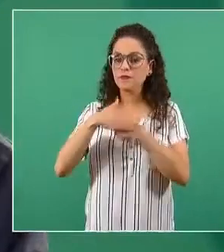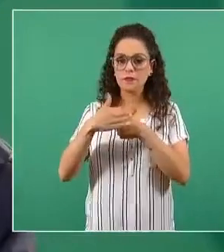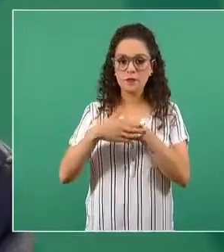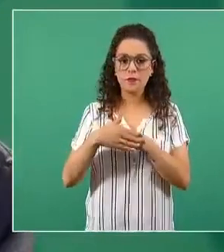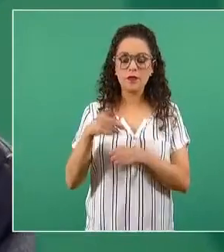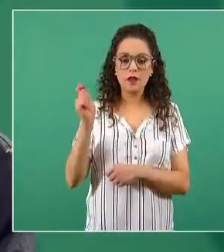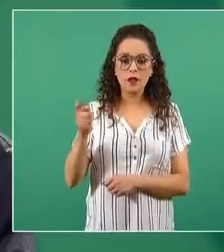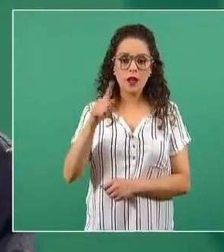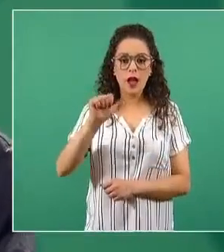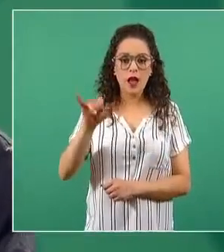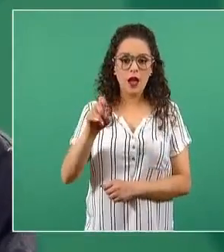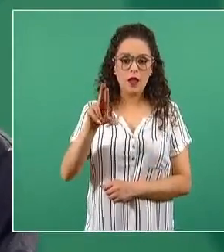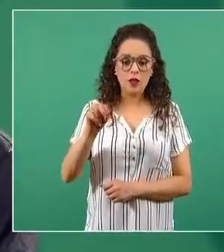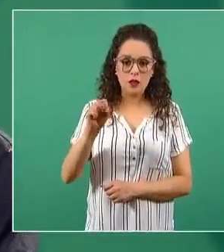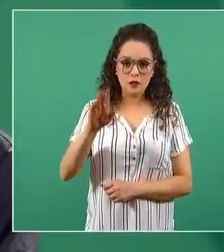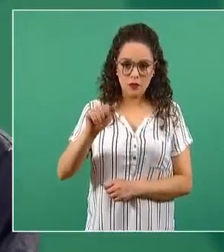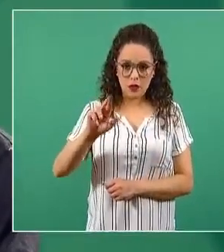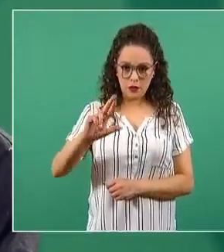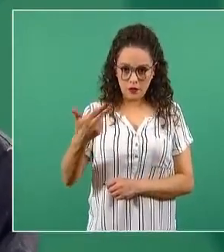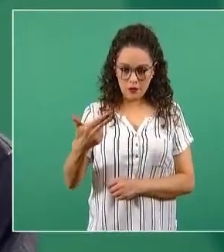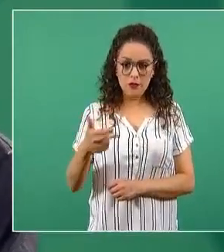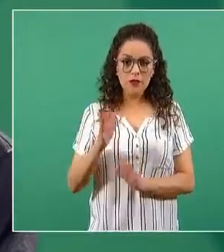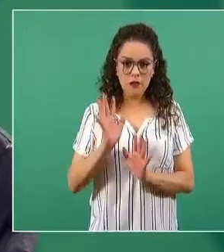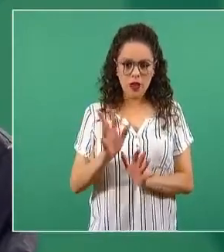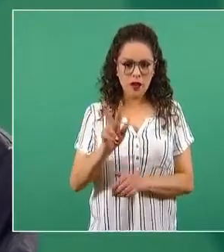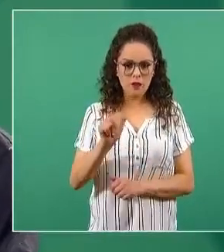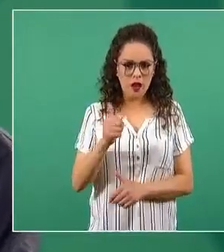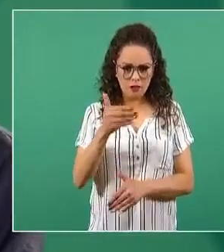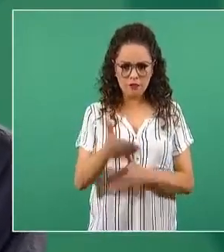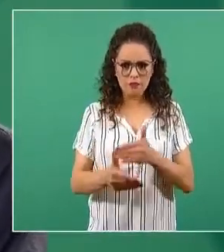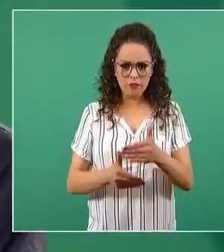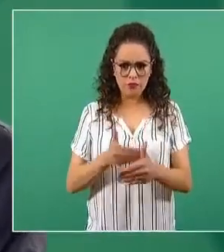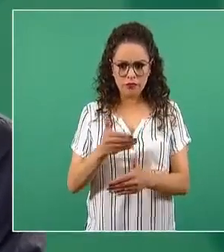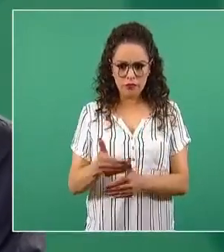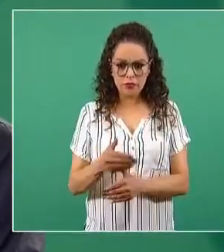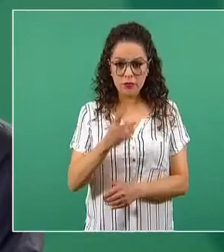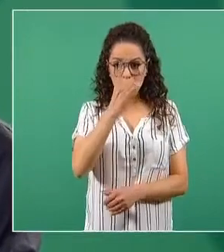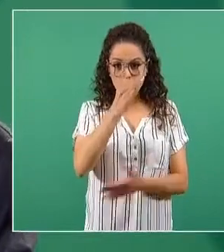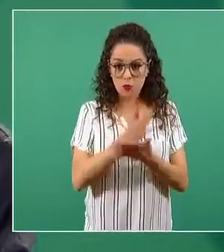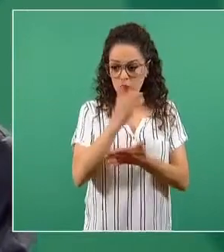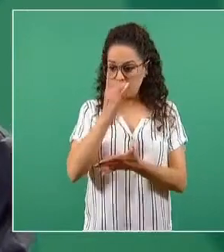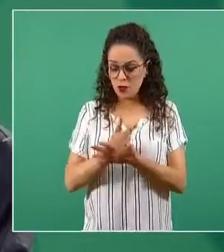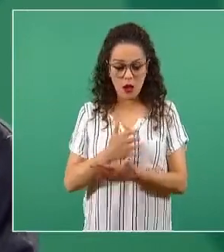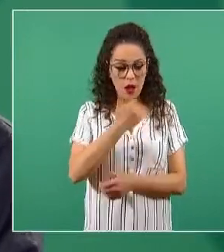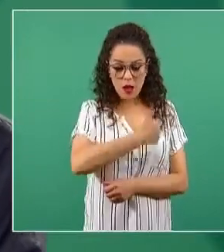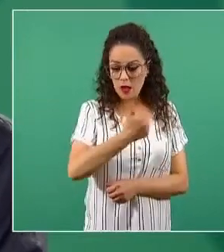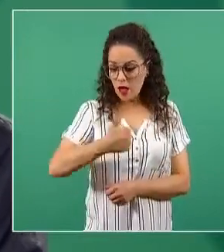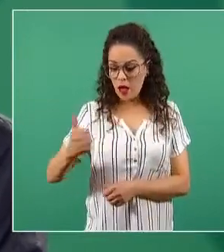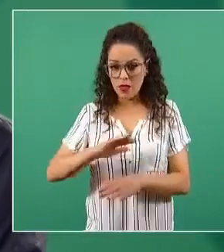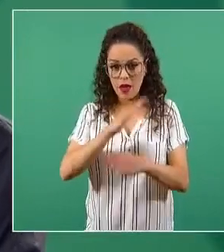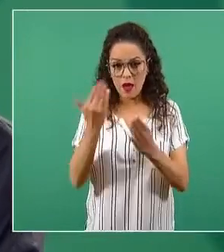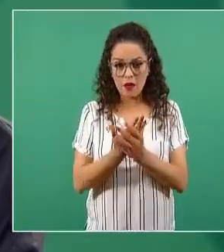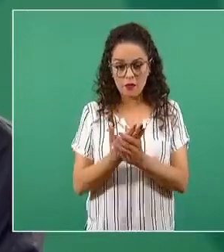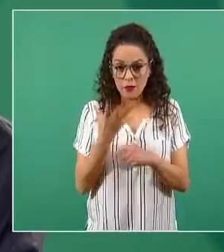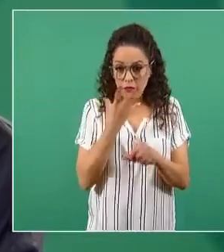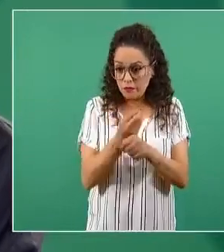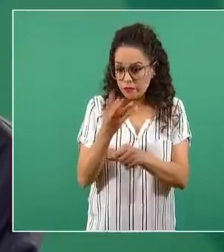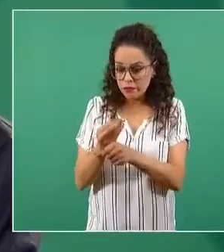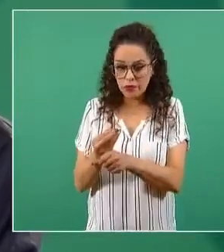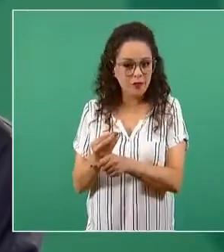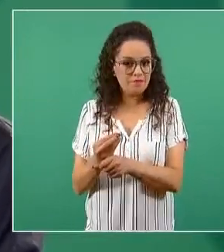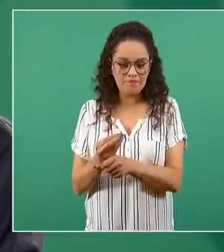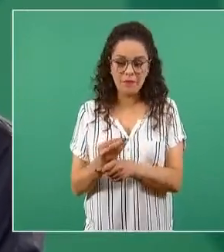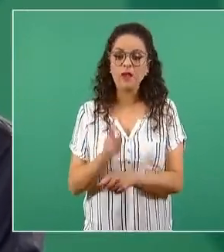Schwartz, se ha avanzado no solamente en resolver cada uno de estos expedientes, sino en